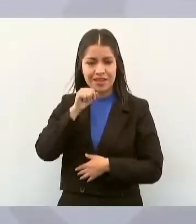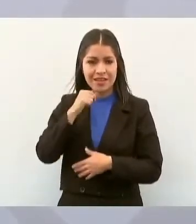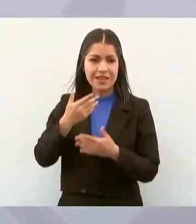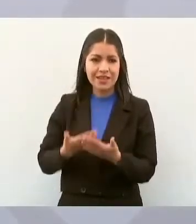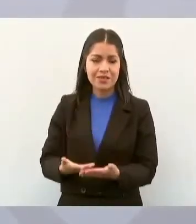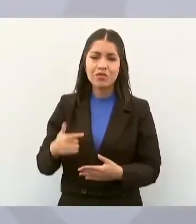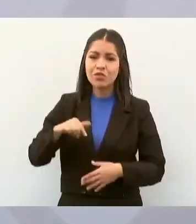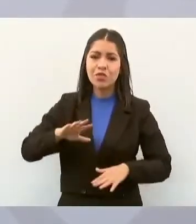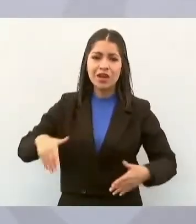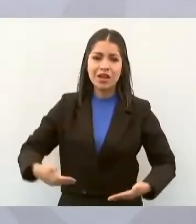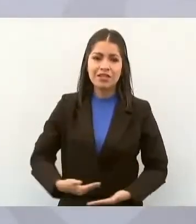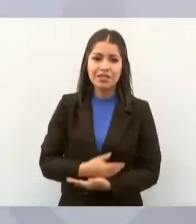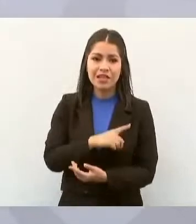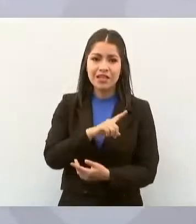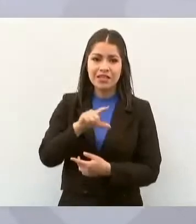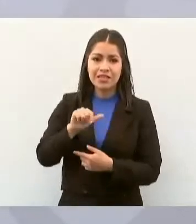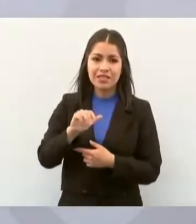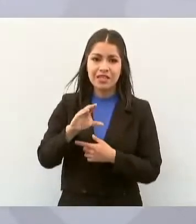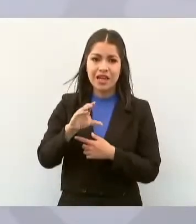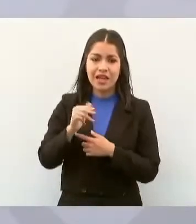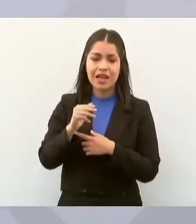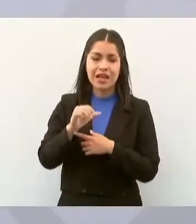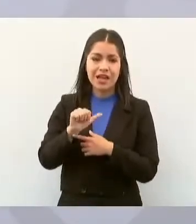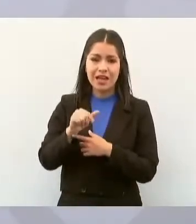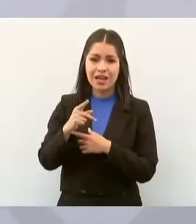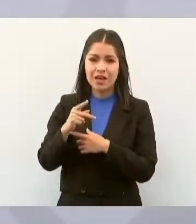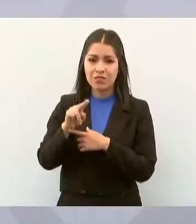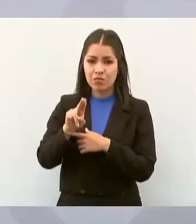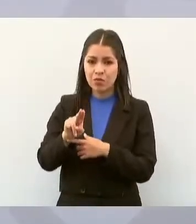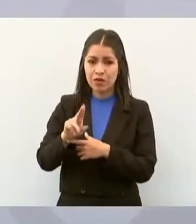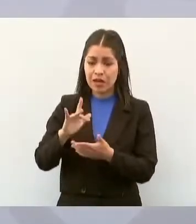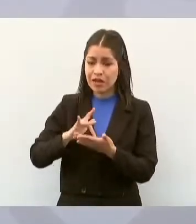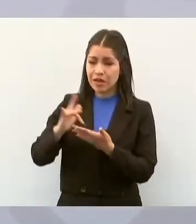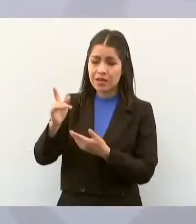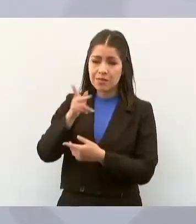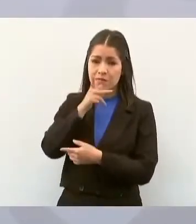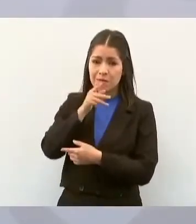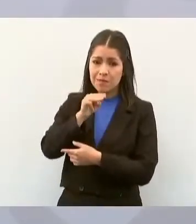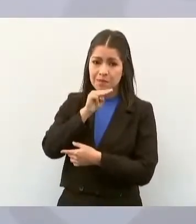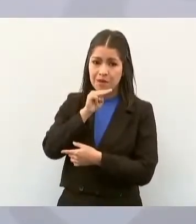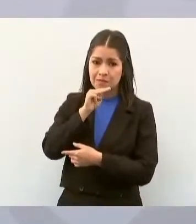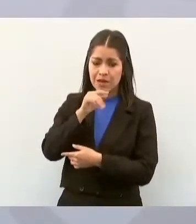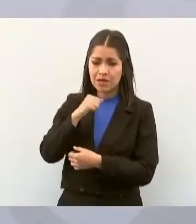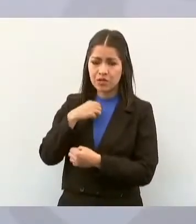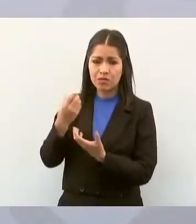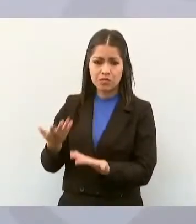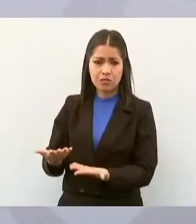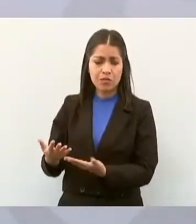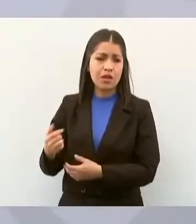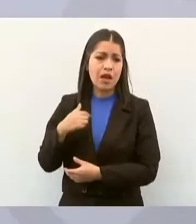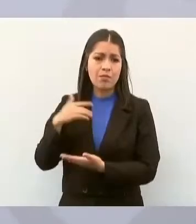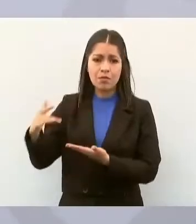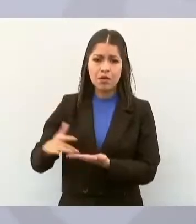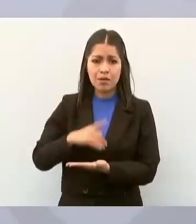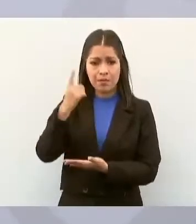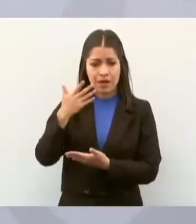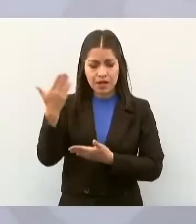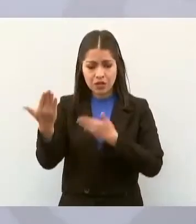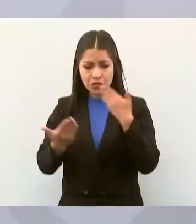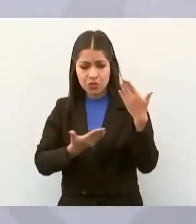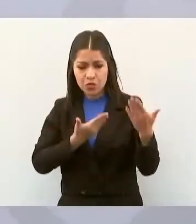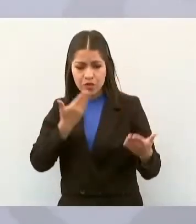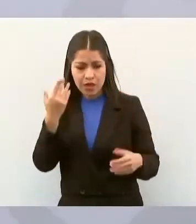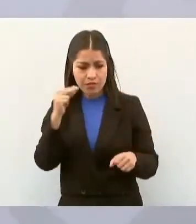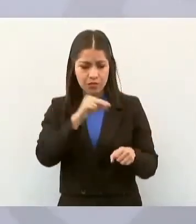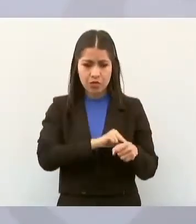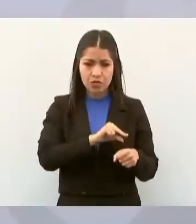zacapense. Gracias a mis padres, tuve el privilegio y la oportunidad de estudiar la carrera de medicina,